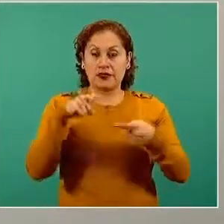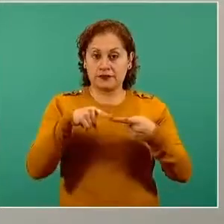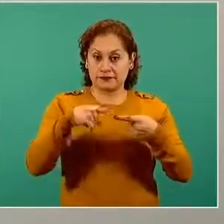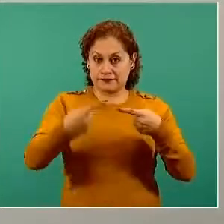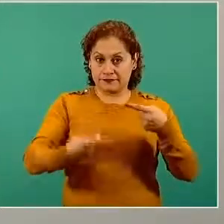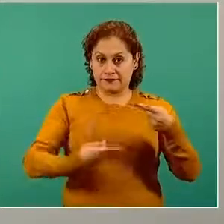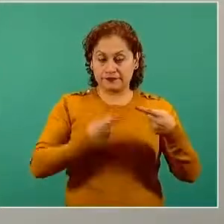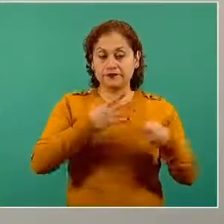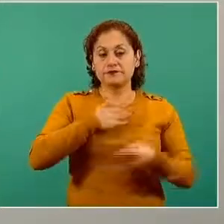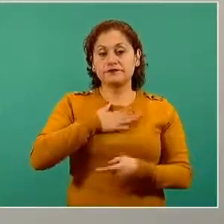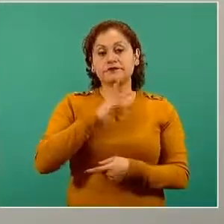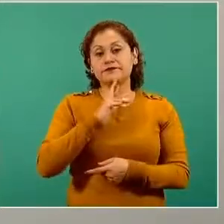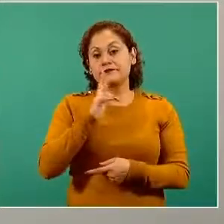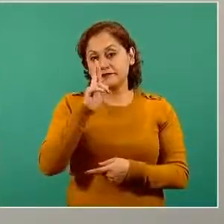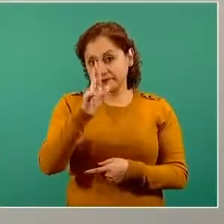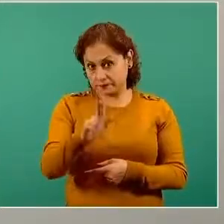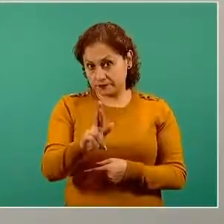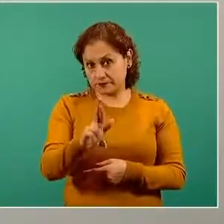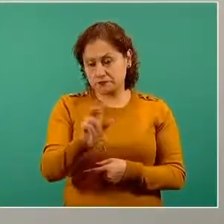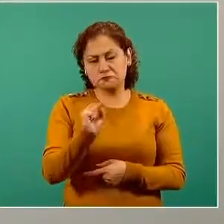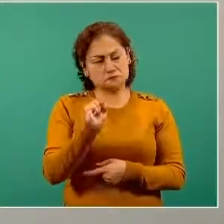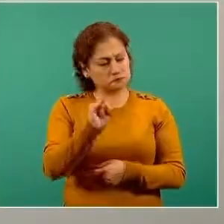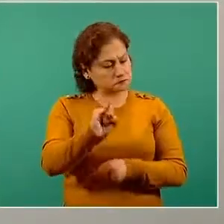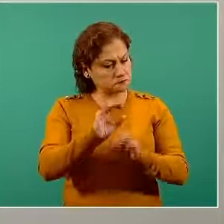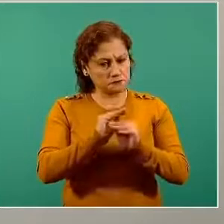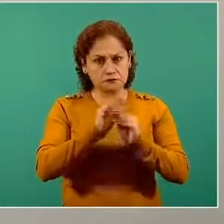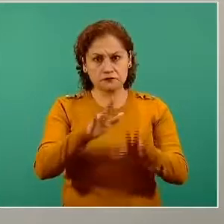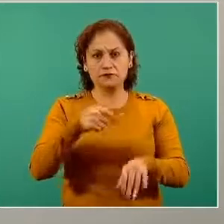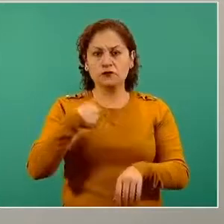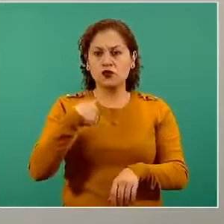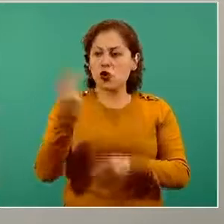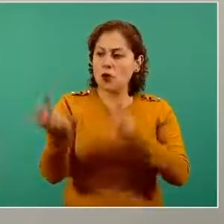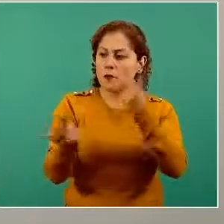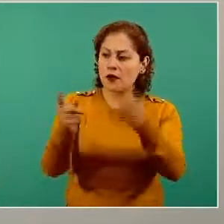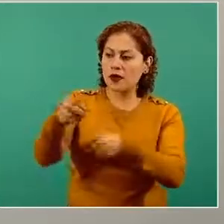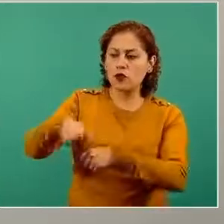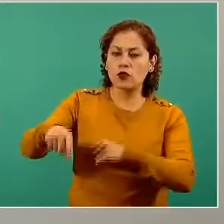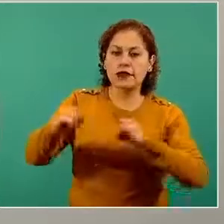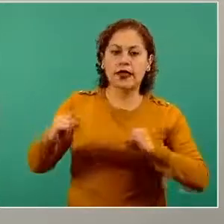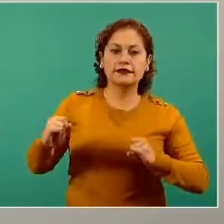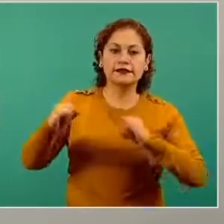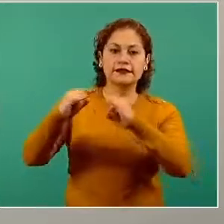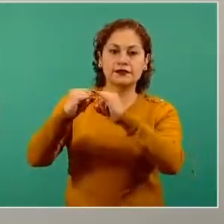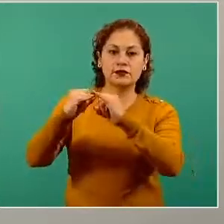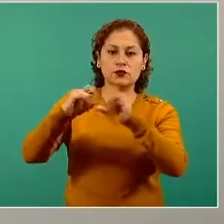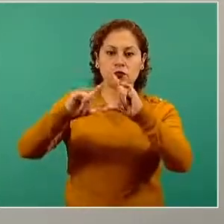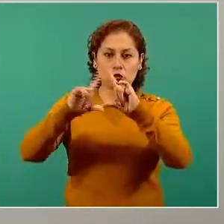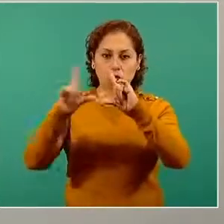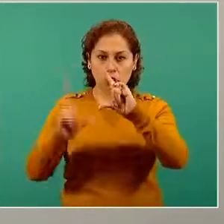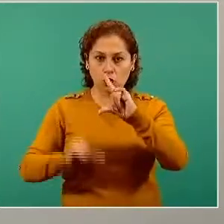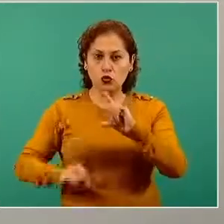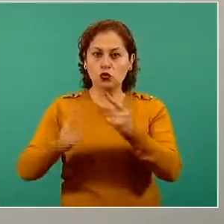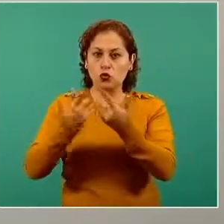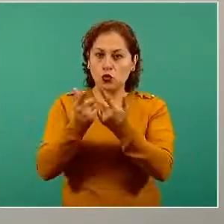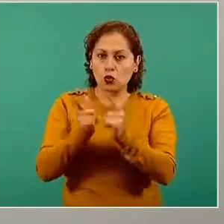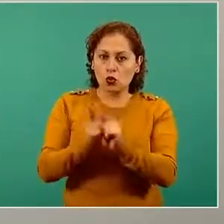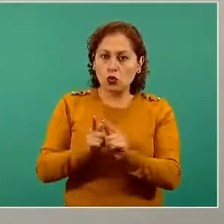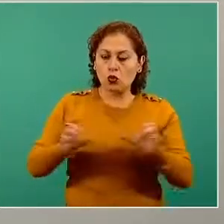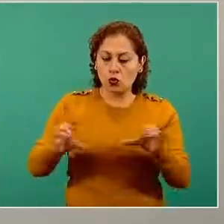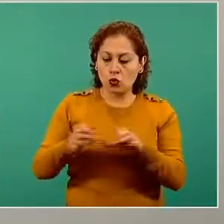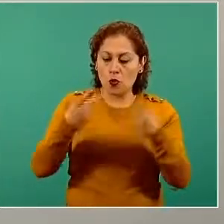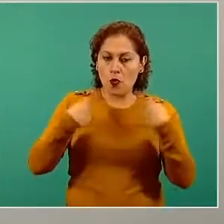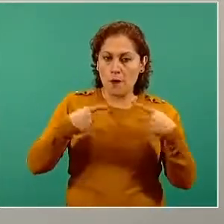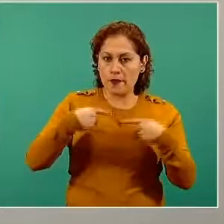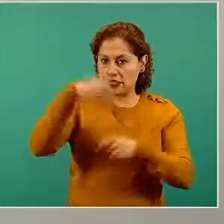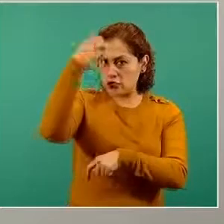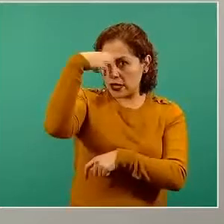mucho gusto vamos a solicitar a los institutos nacionales y obviamente a los grupos científicos y académicos que